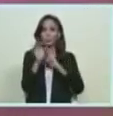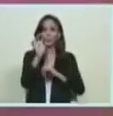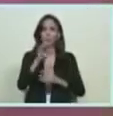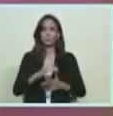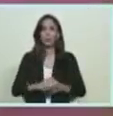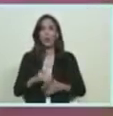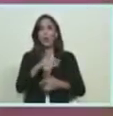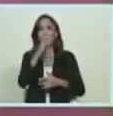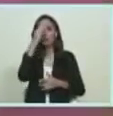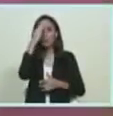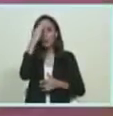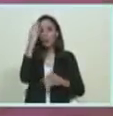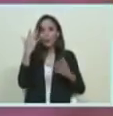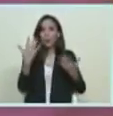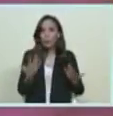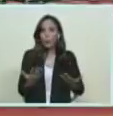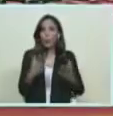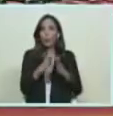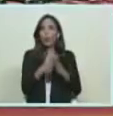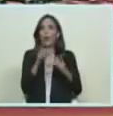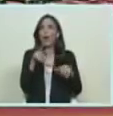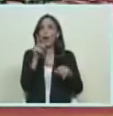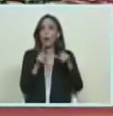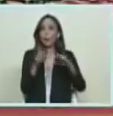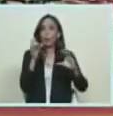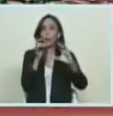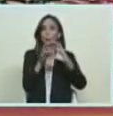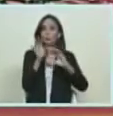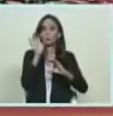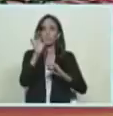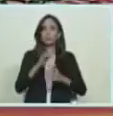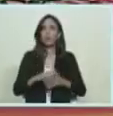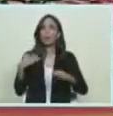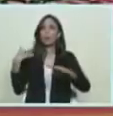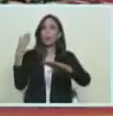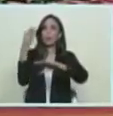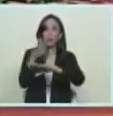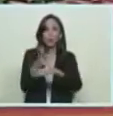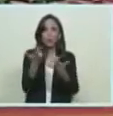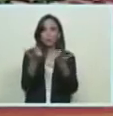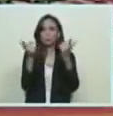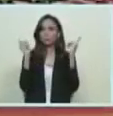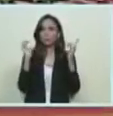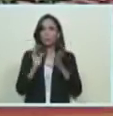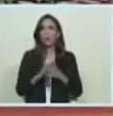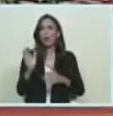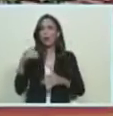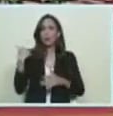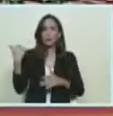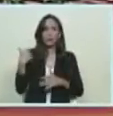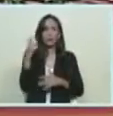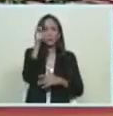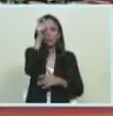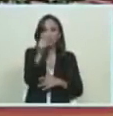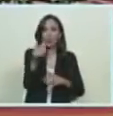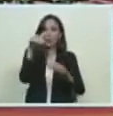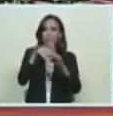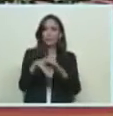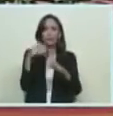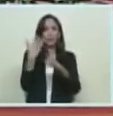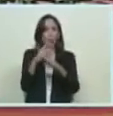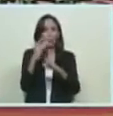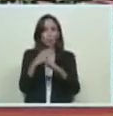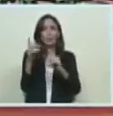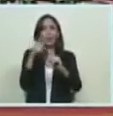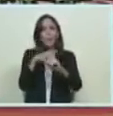para saber los que cumplen con la patria. Vaya a votar libremente, por el que usted quiera, pero hay que votar,